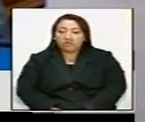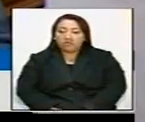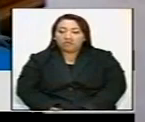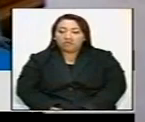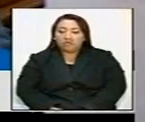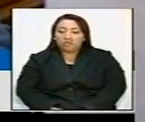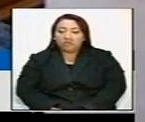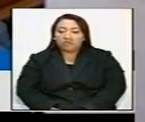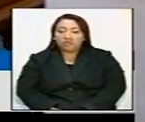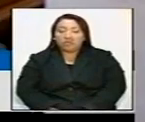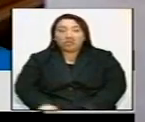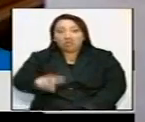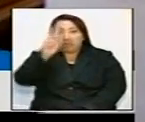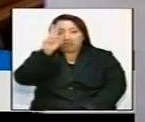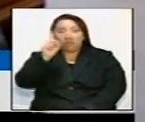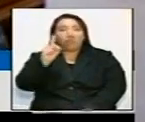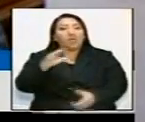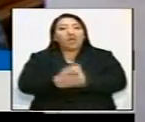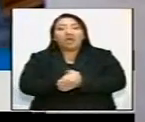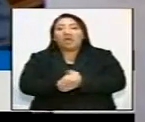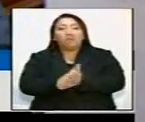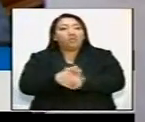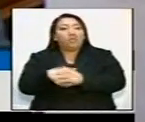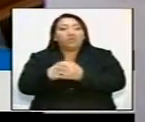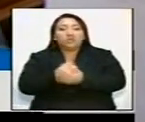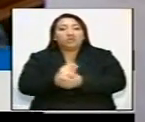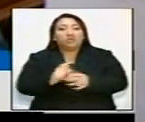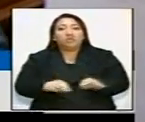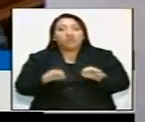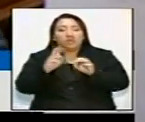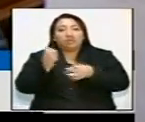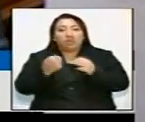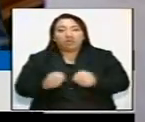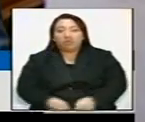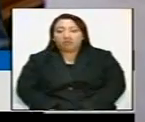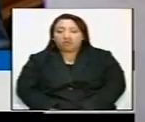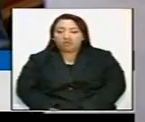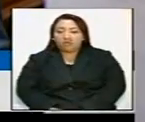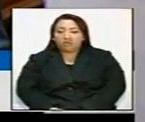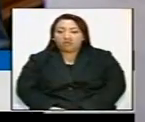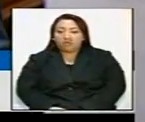algún grado ha desaprovechado este periodo de bonanza macroeconómica para